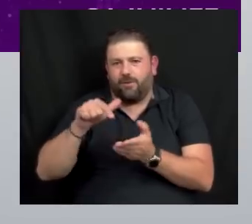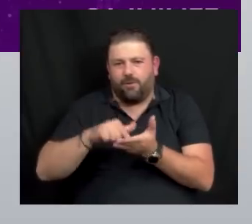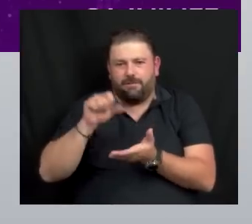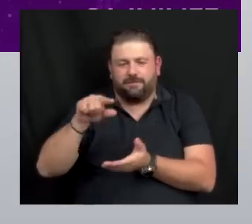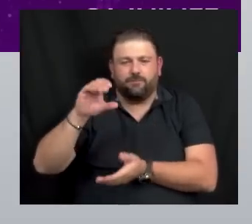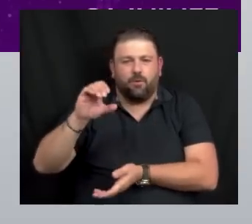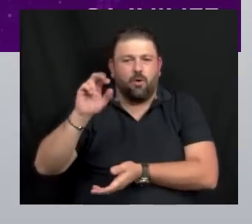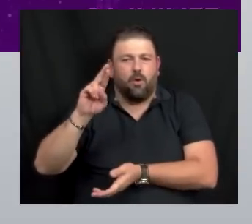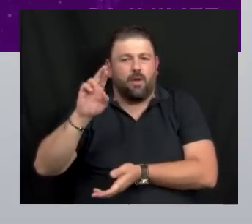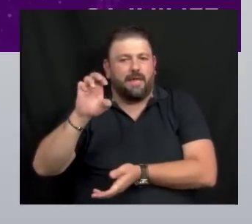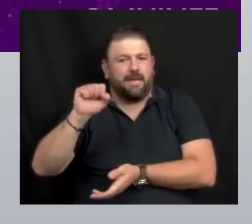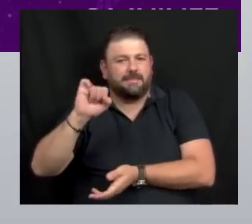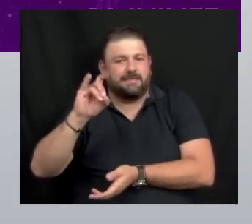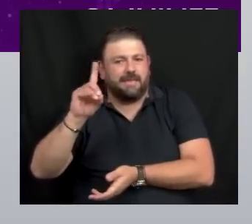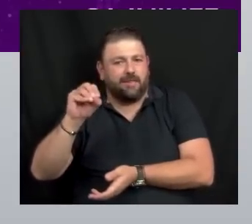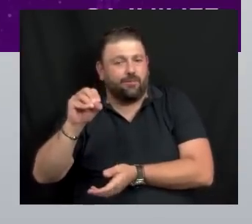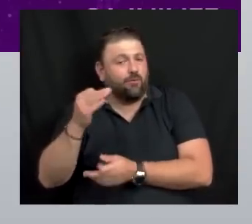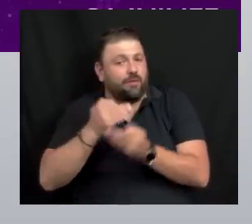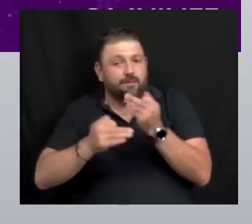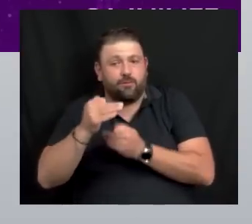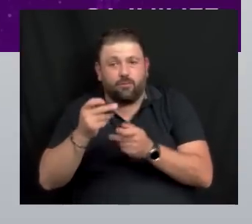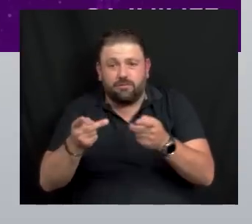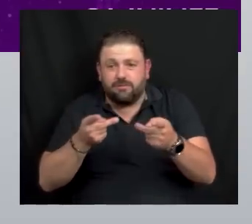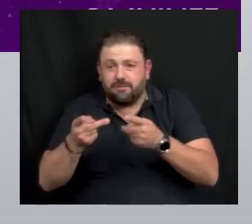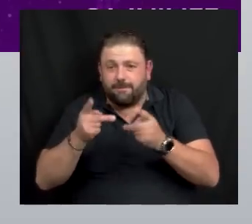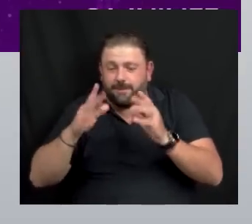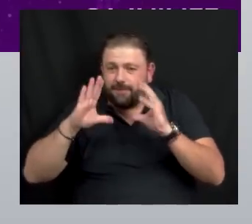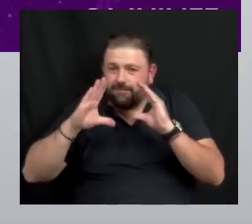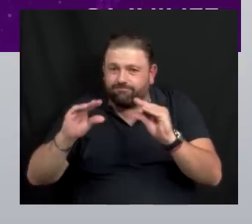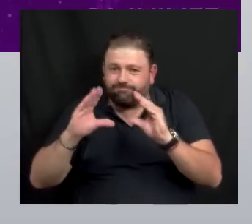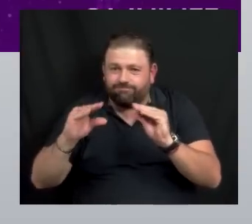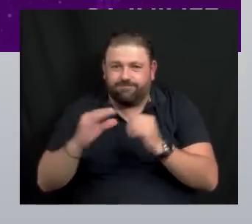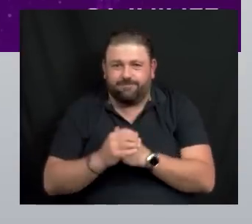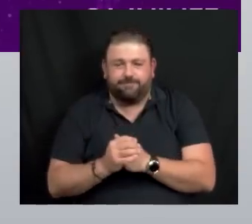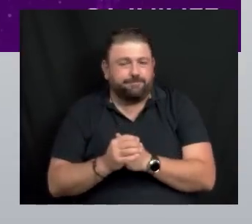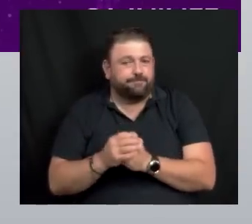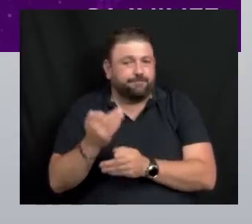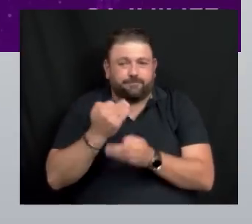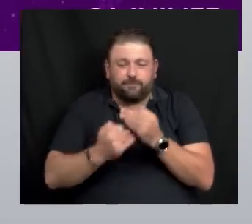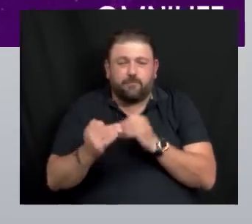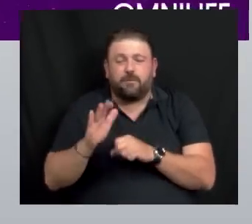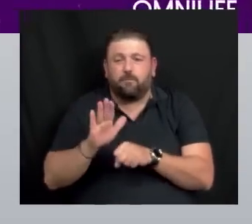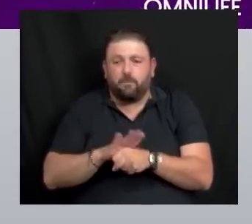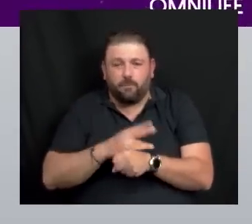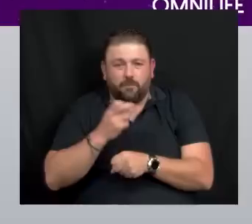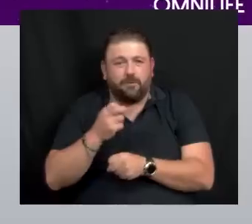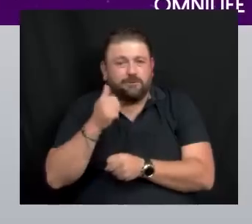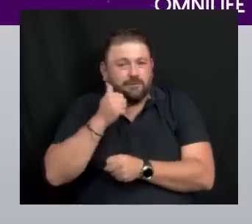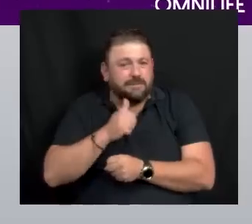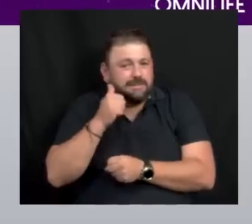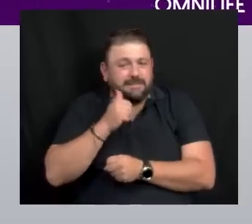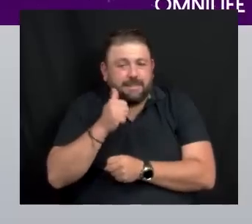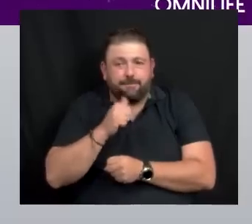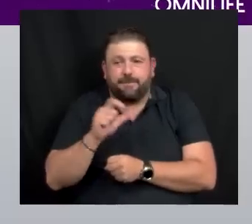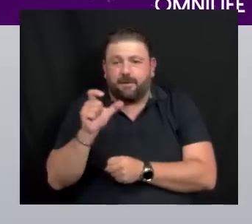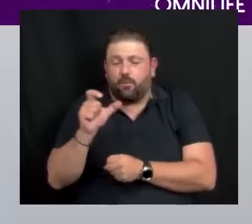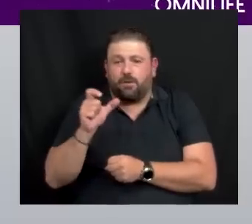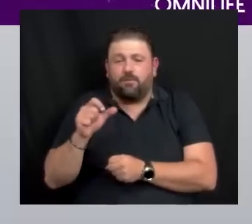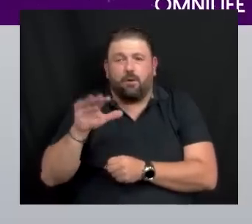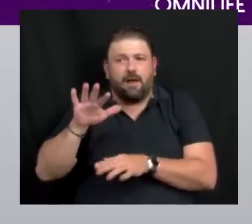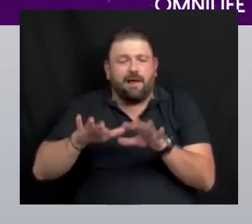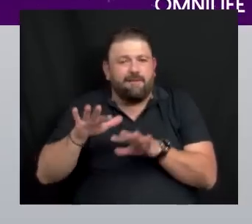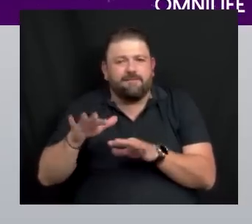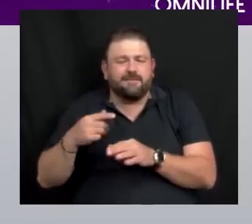muchísimo a dar esos pasos que a veces pequeñas cositas o velos así raros no me